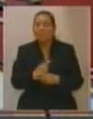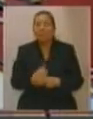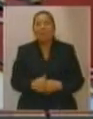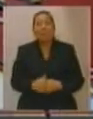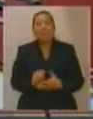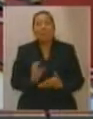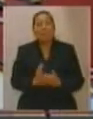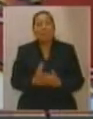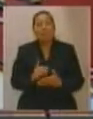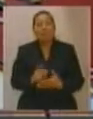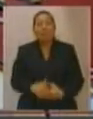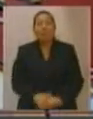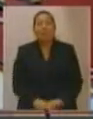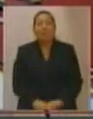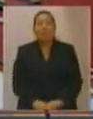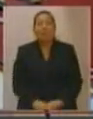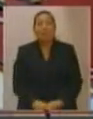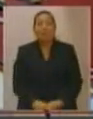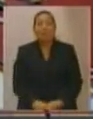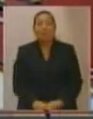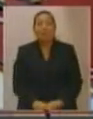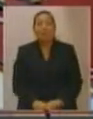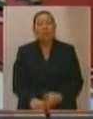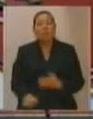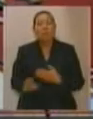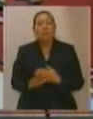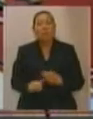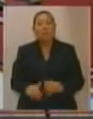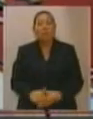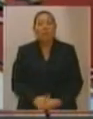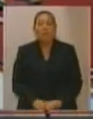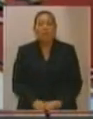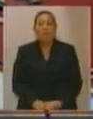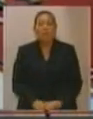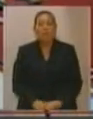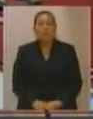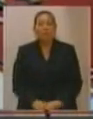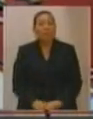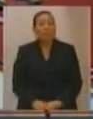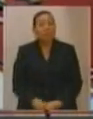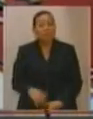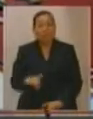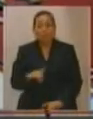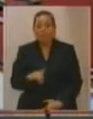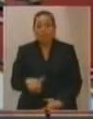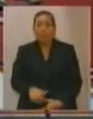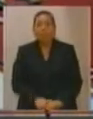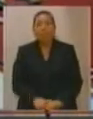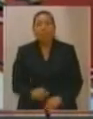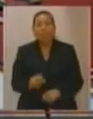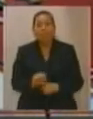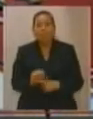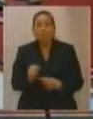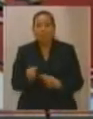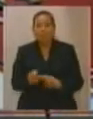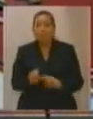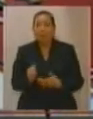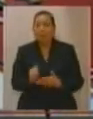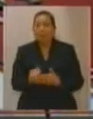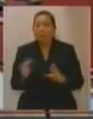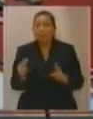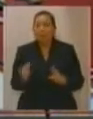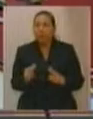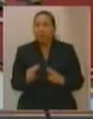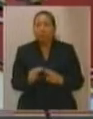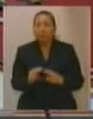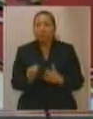ser educada, que tiene que ser protegida. Y es la misma sociedad, señor presidente, la que ha